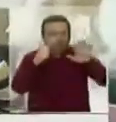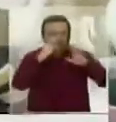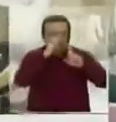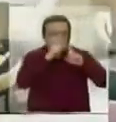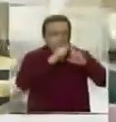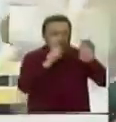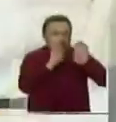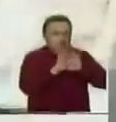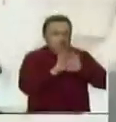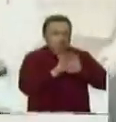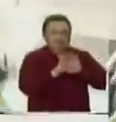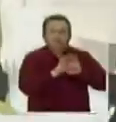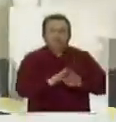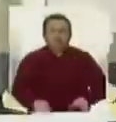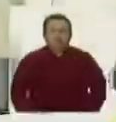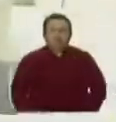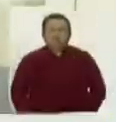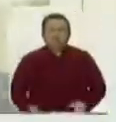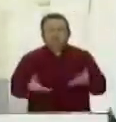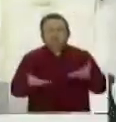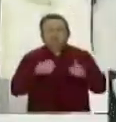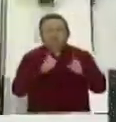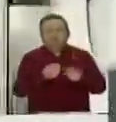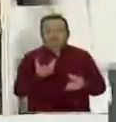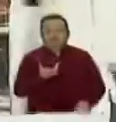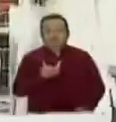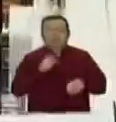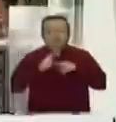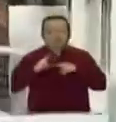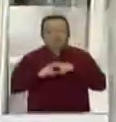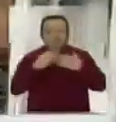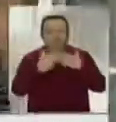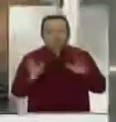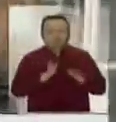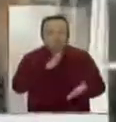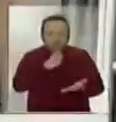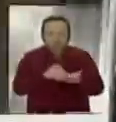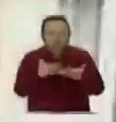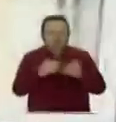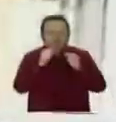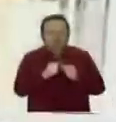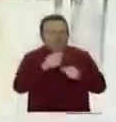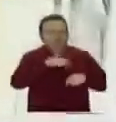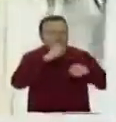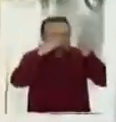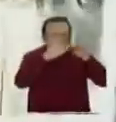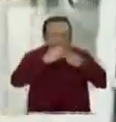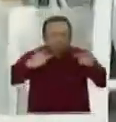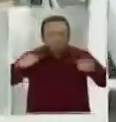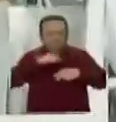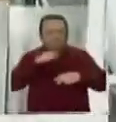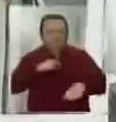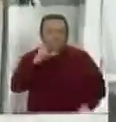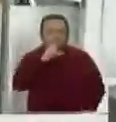6 meses estuvieron cerrados y por supuesto tuvieron que adaptar con todas las medidas necesarias para poder atender público